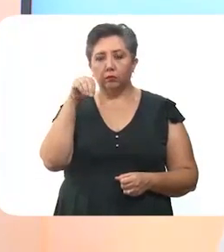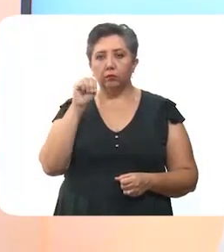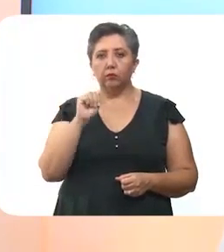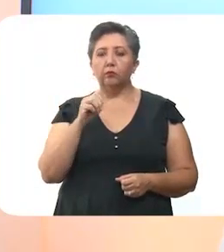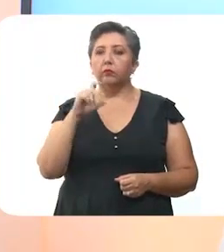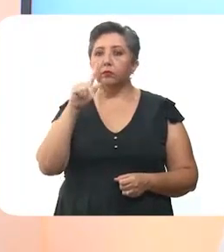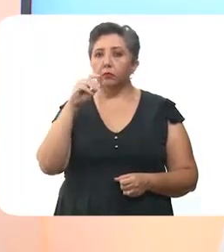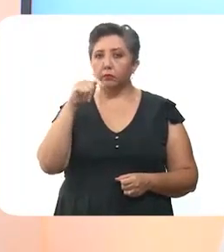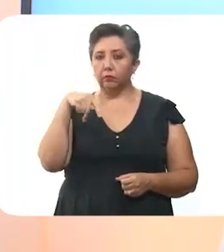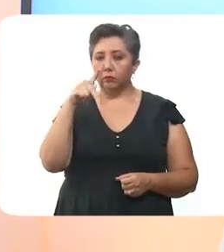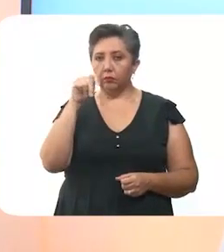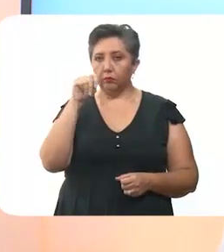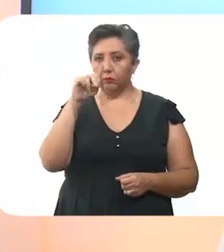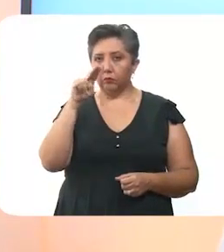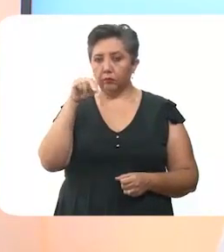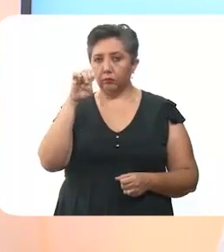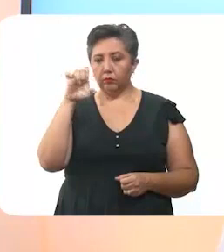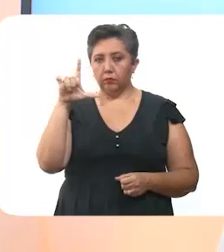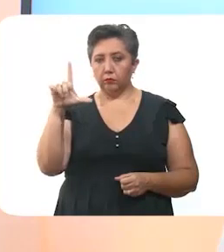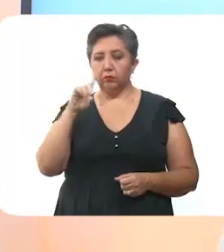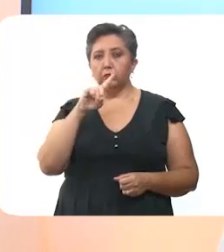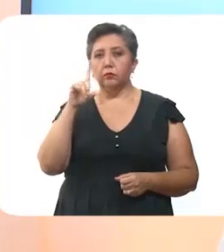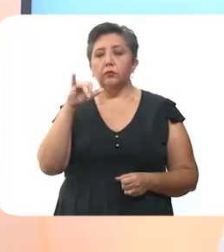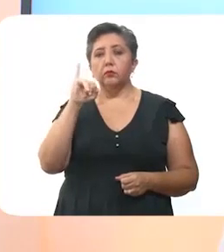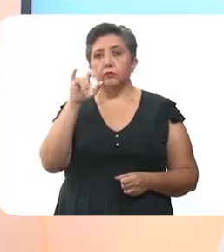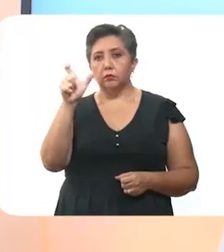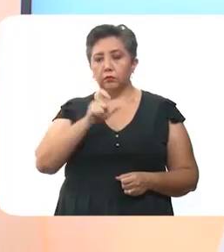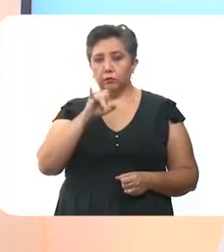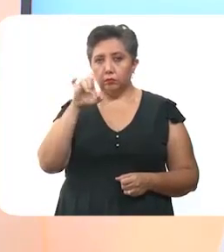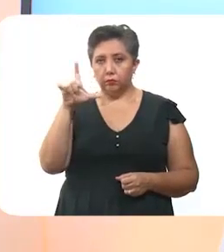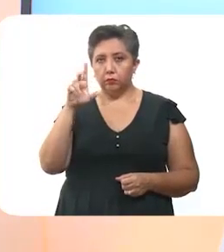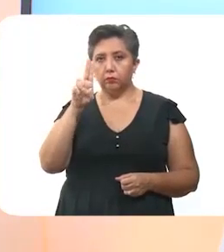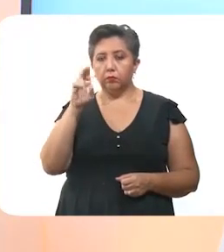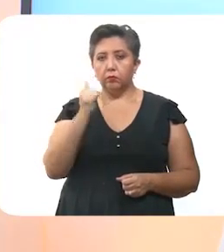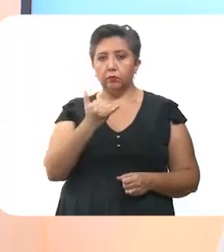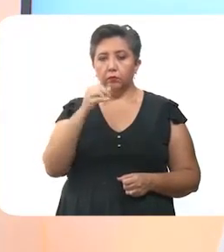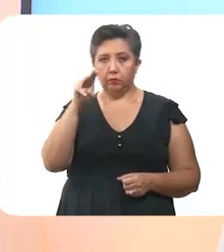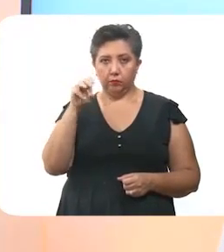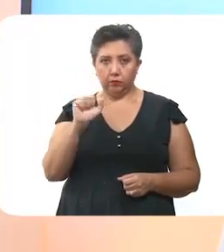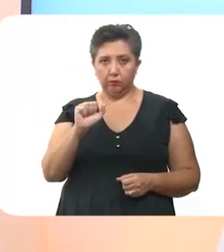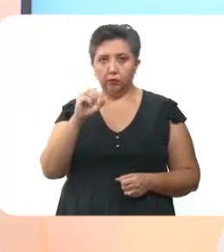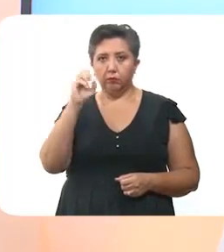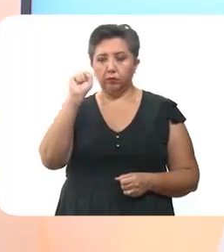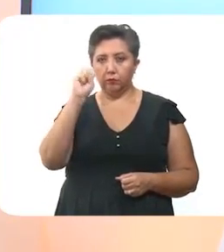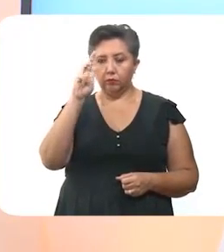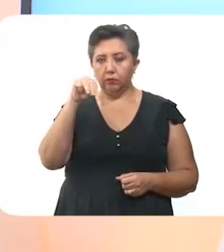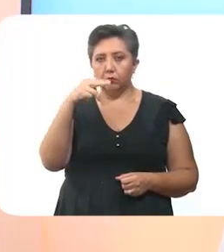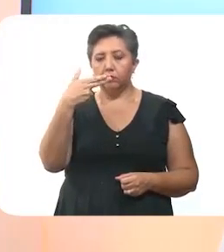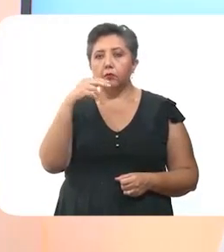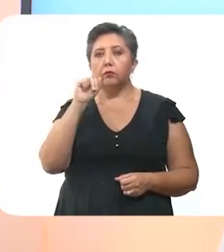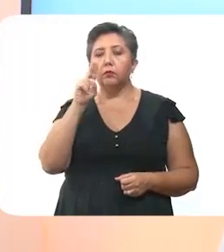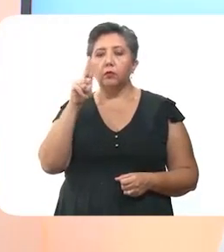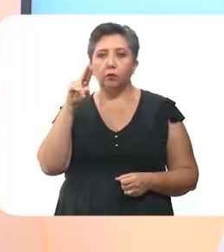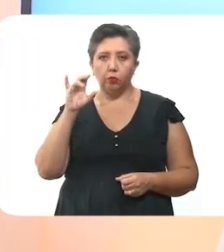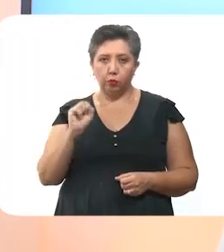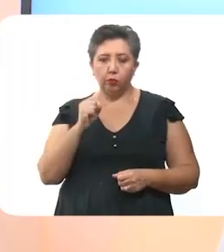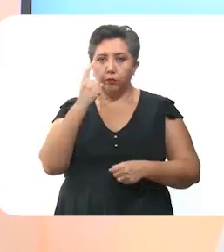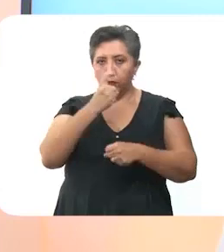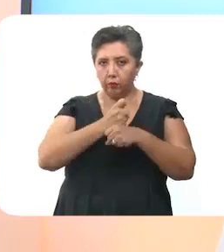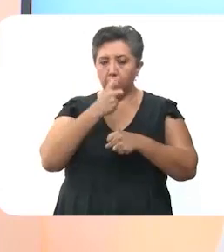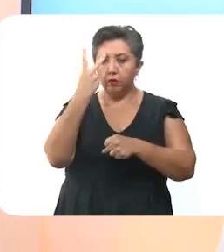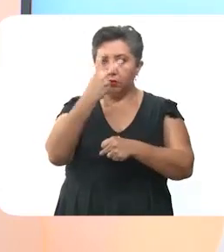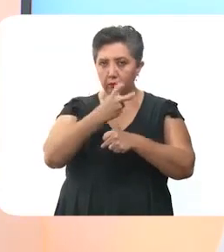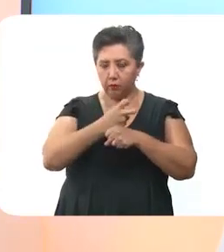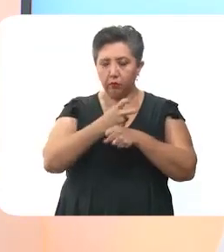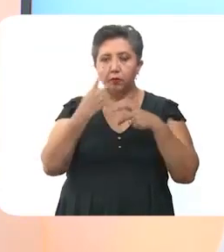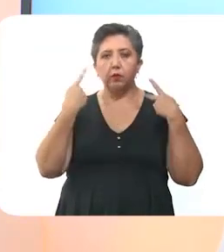Pueblo, Cantunil, Chocholá, Tatsiú, Ixil y Guayma. En tanto, en Samajil y Ucú se aplicarán primeras y